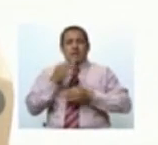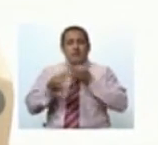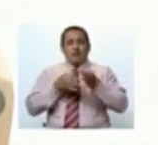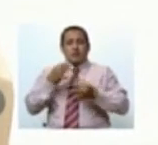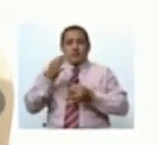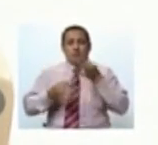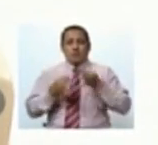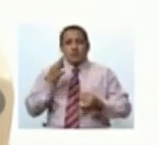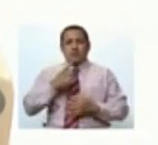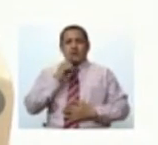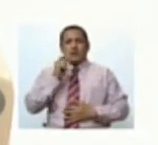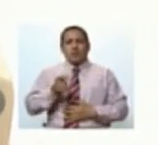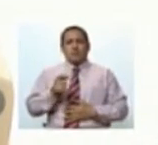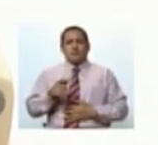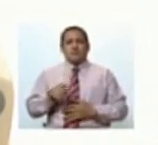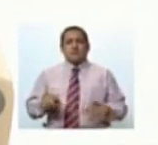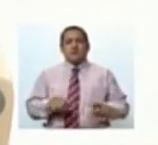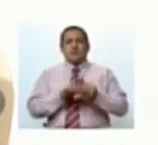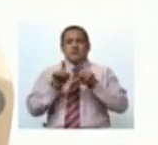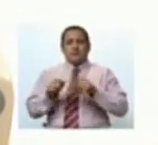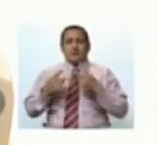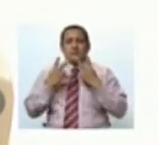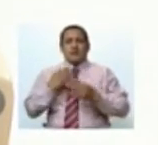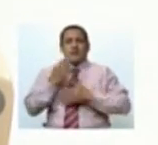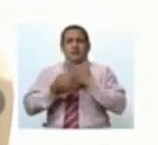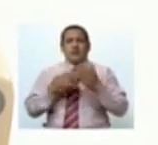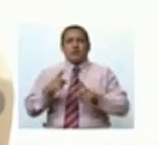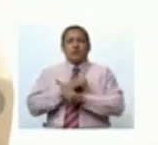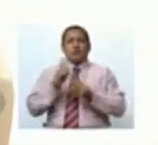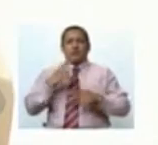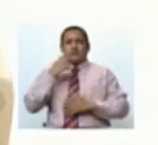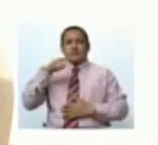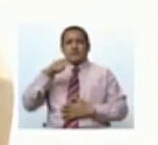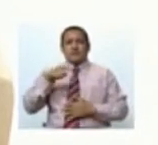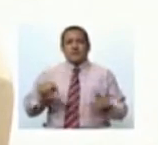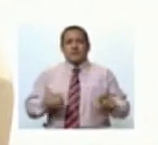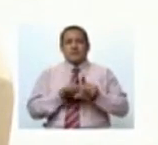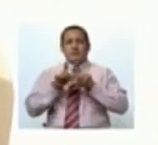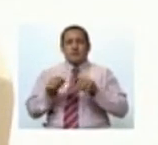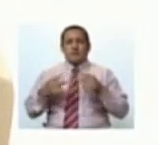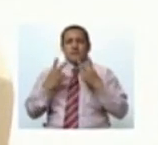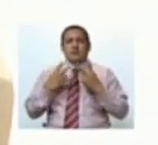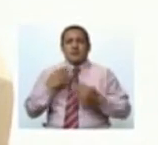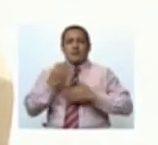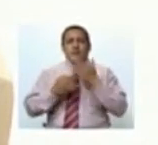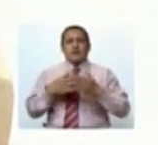el perjuicio, el juez al juez civil no le correspondía